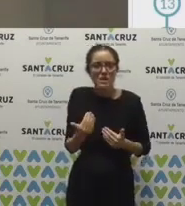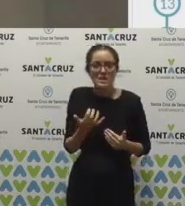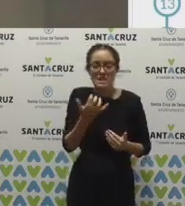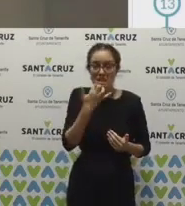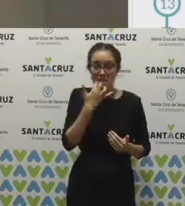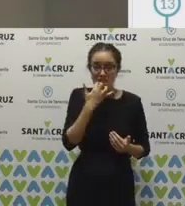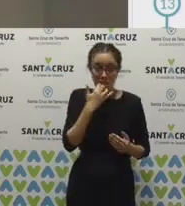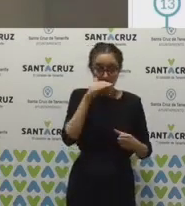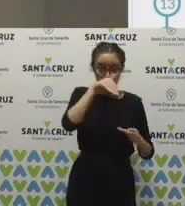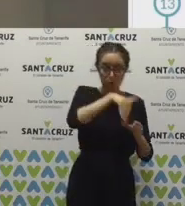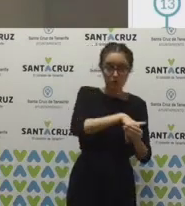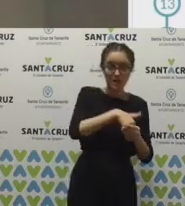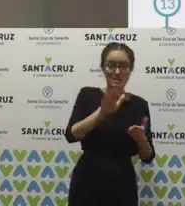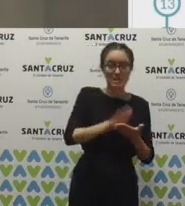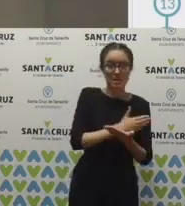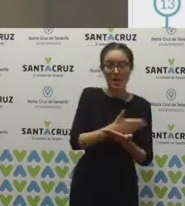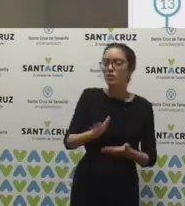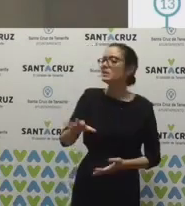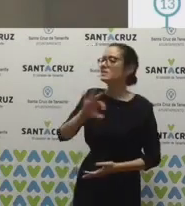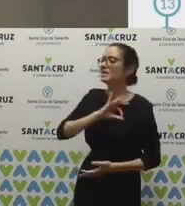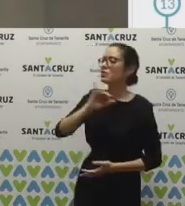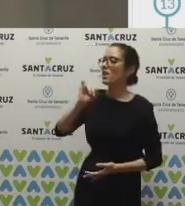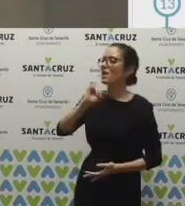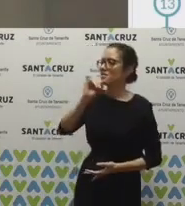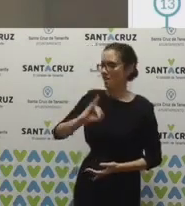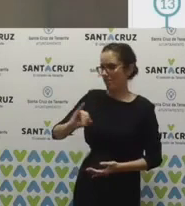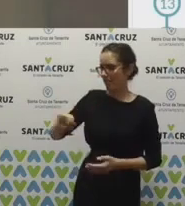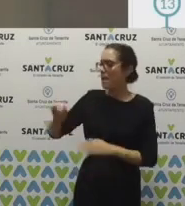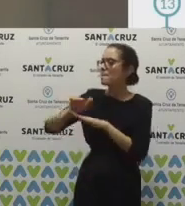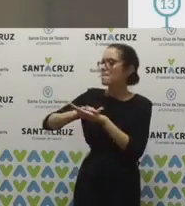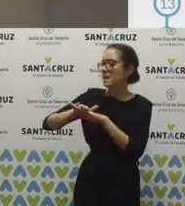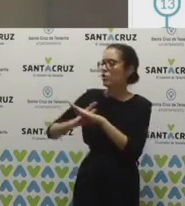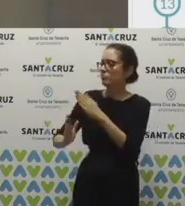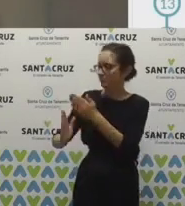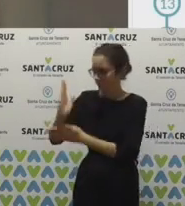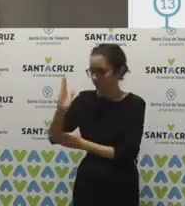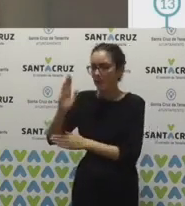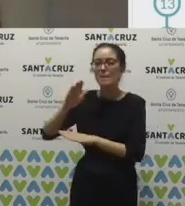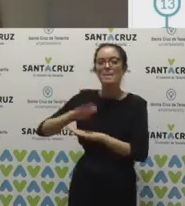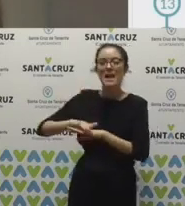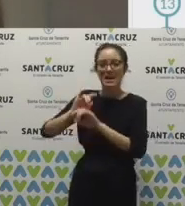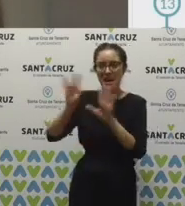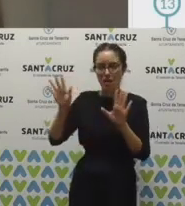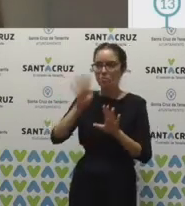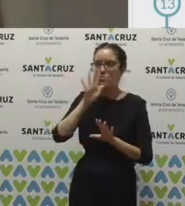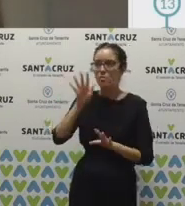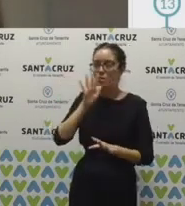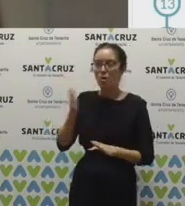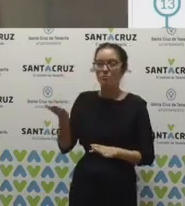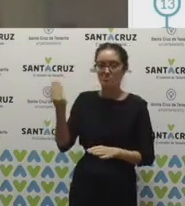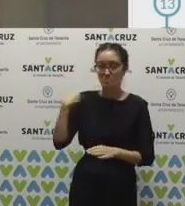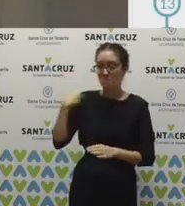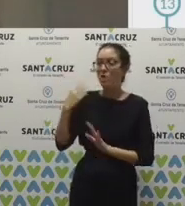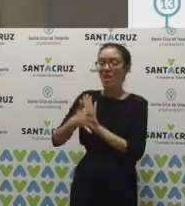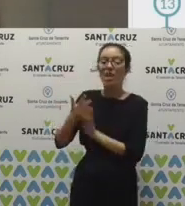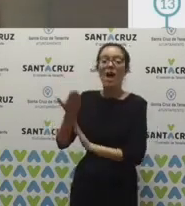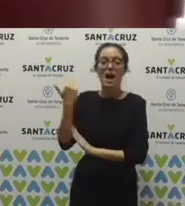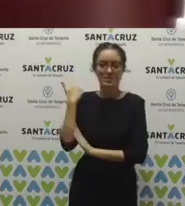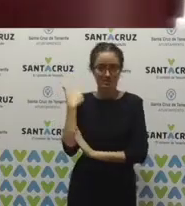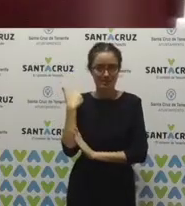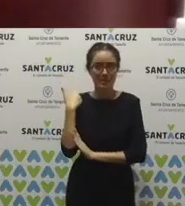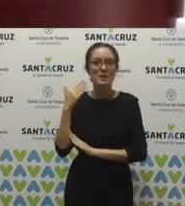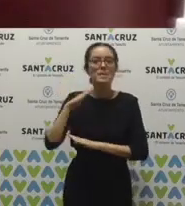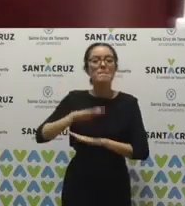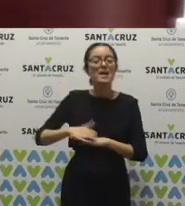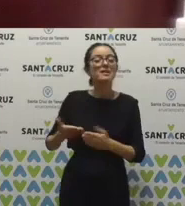del 1 al 2 disculpe que la interrumpa para que quede claro porque creo que esto se habló en la otra vez para que se introduzca